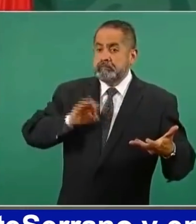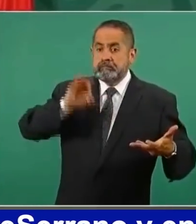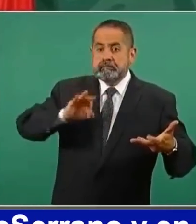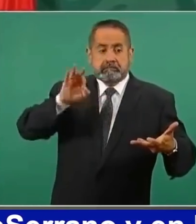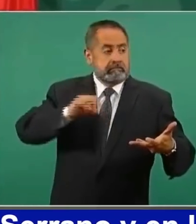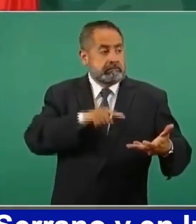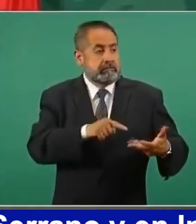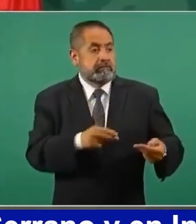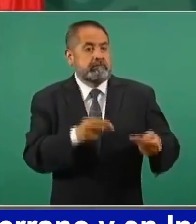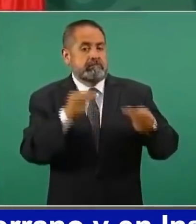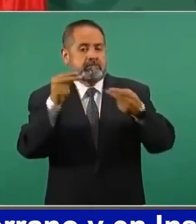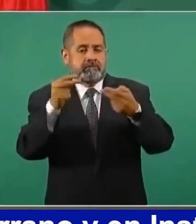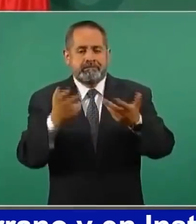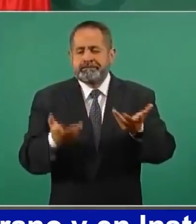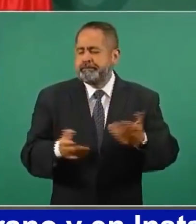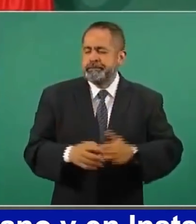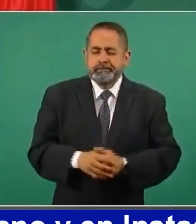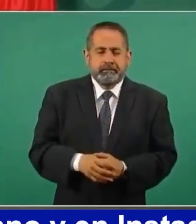internacional. Bueno,